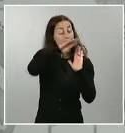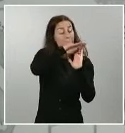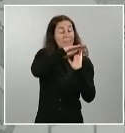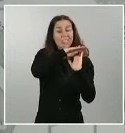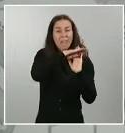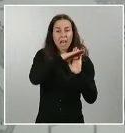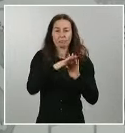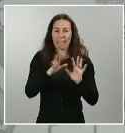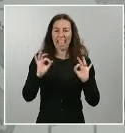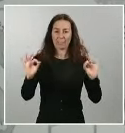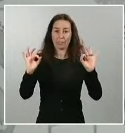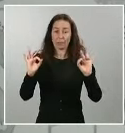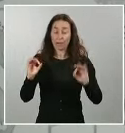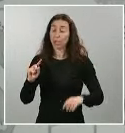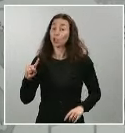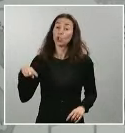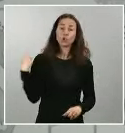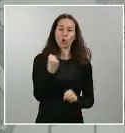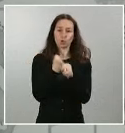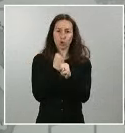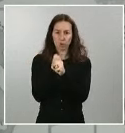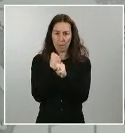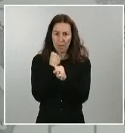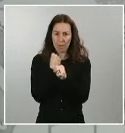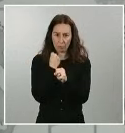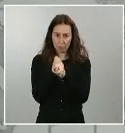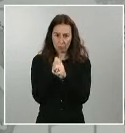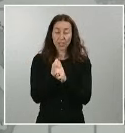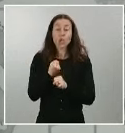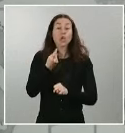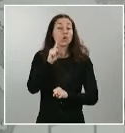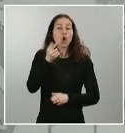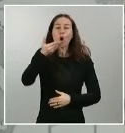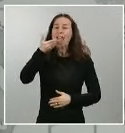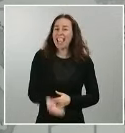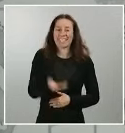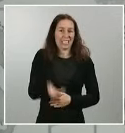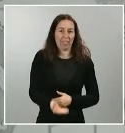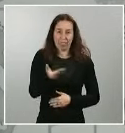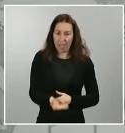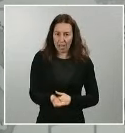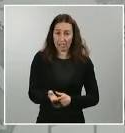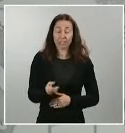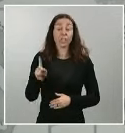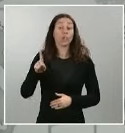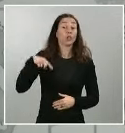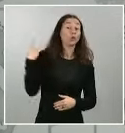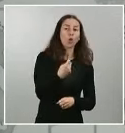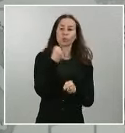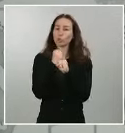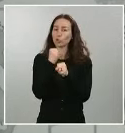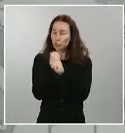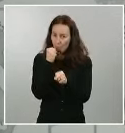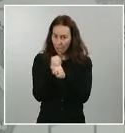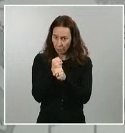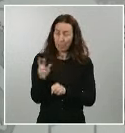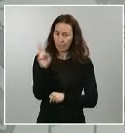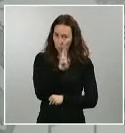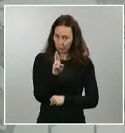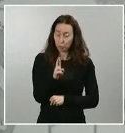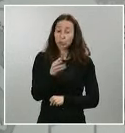los trabajadores de actividades no esenciales, repito, todos los trabajadores de actividades no